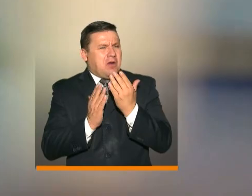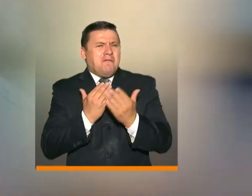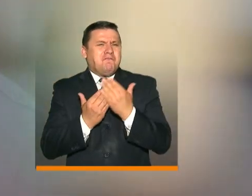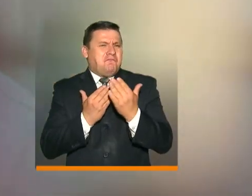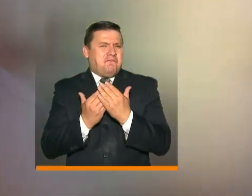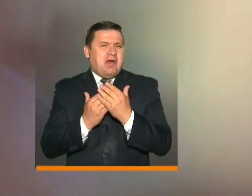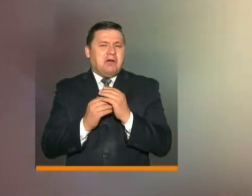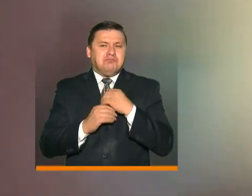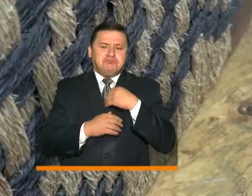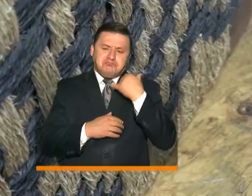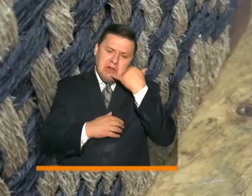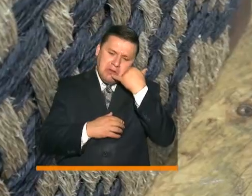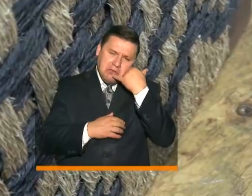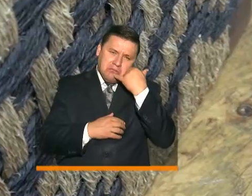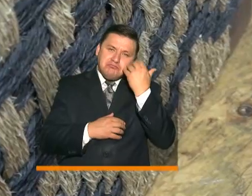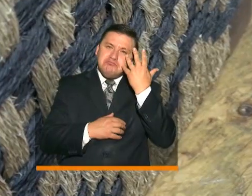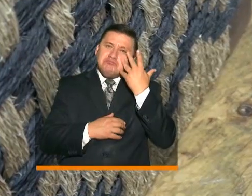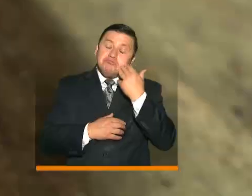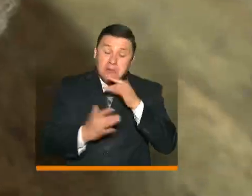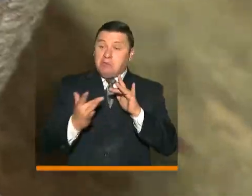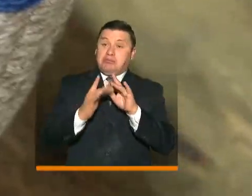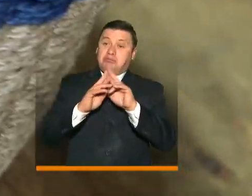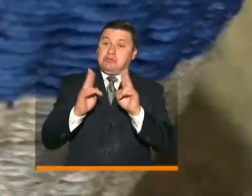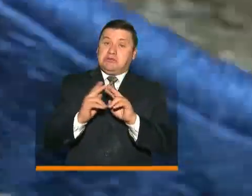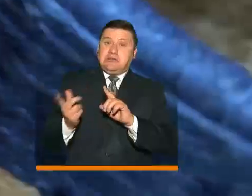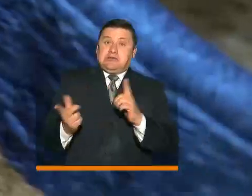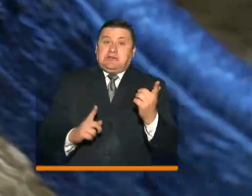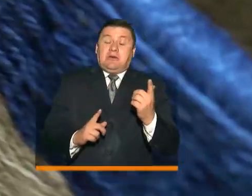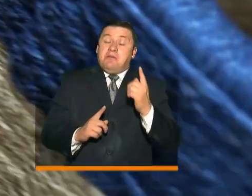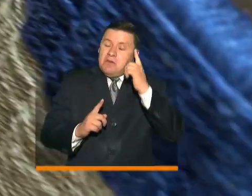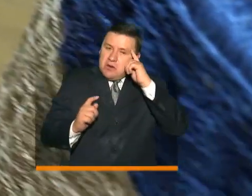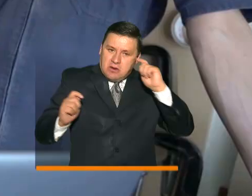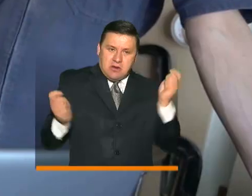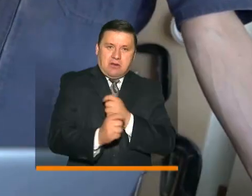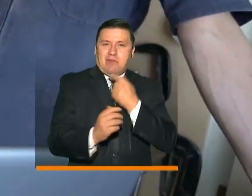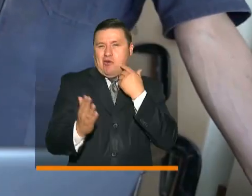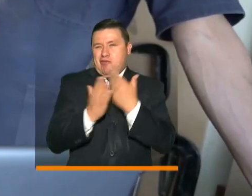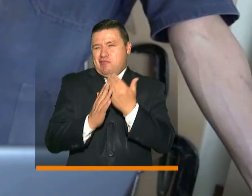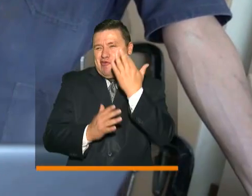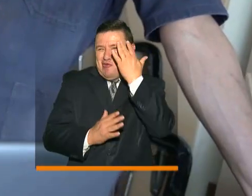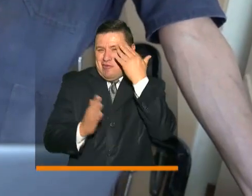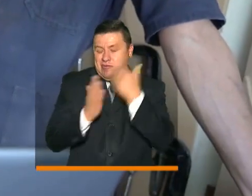Todo se hizo en línea y en un par de días ya tenía el internet y el cambio fue evidente.